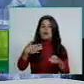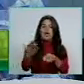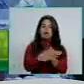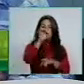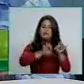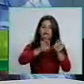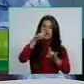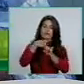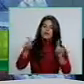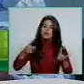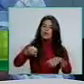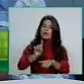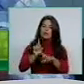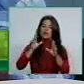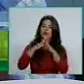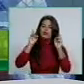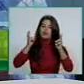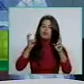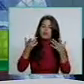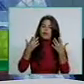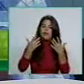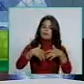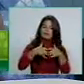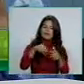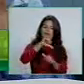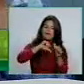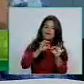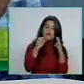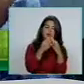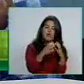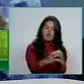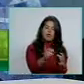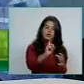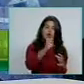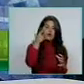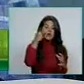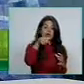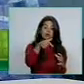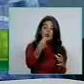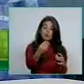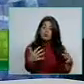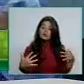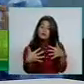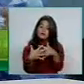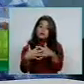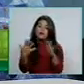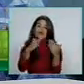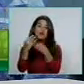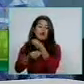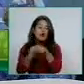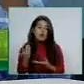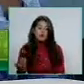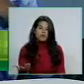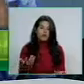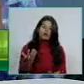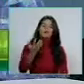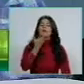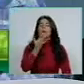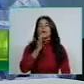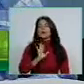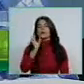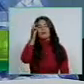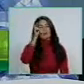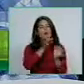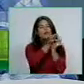diagnóstico, pero ya no desde el punto de vista de la microempresa familiar. Ah, bueno, es vernos ahora de cara a la comunidad, si por ejemplo se me ocurre en el pueblo de